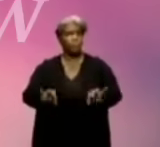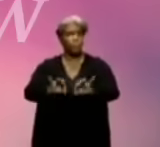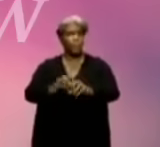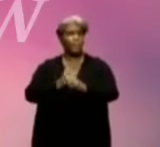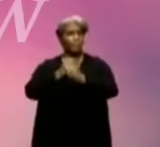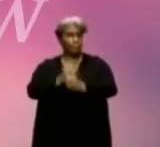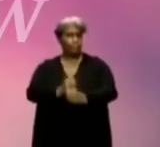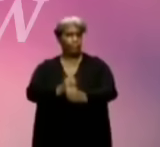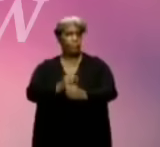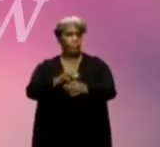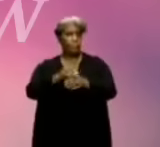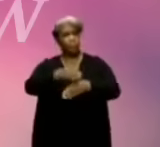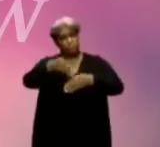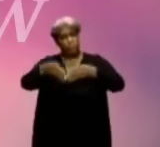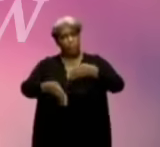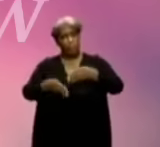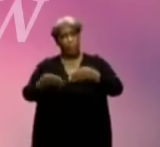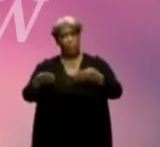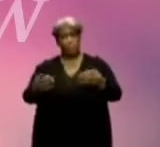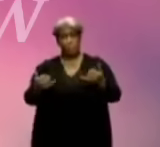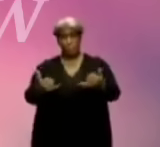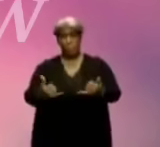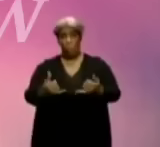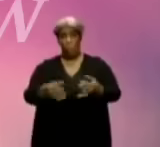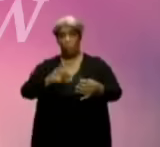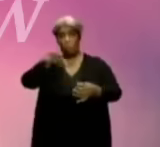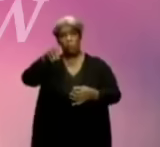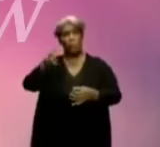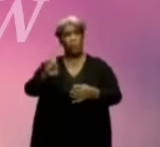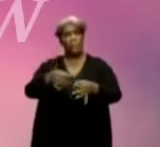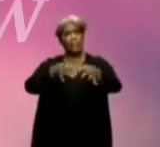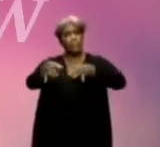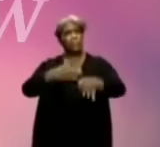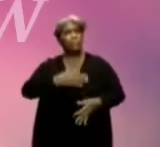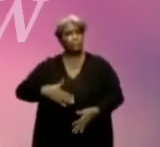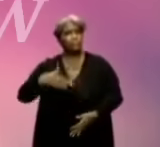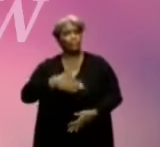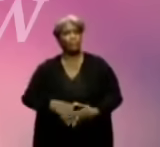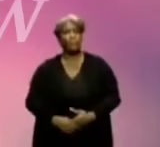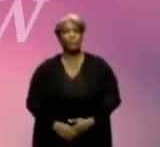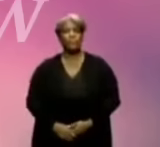expliques para finalizar, Joel.